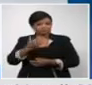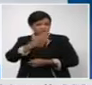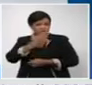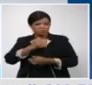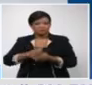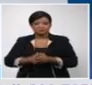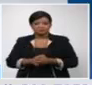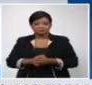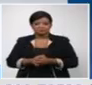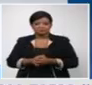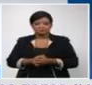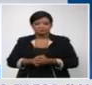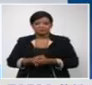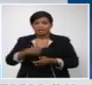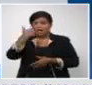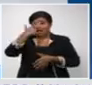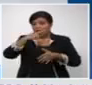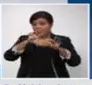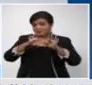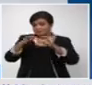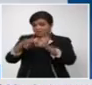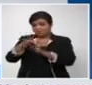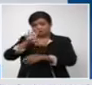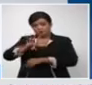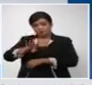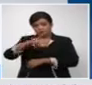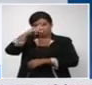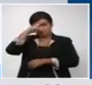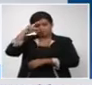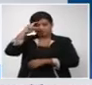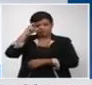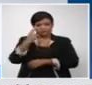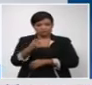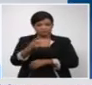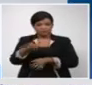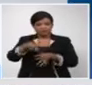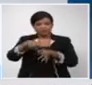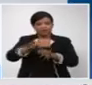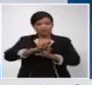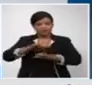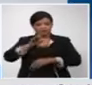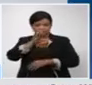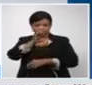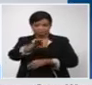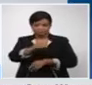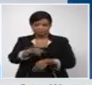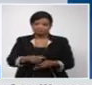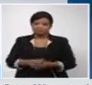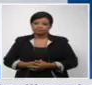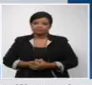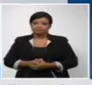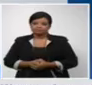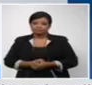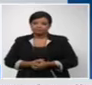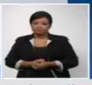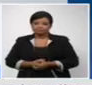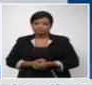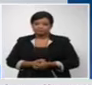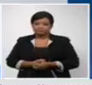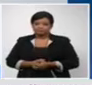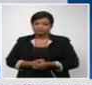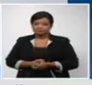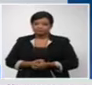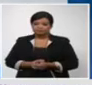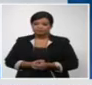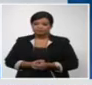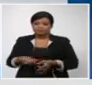Artemisa con 4 y Santi Espíritus con 1. Ya el municipio especial lo habíamos mencionado con un total de 14